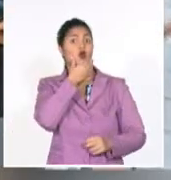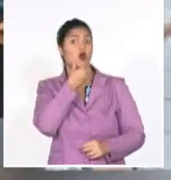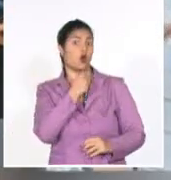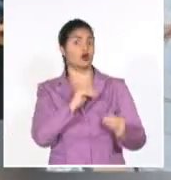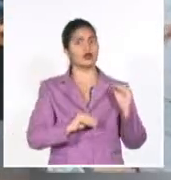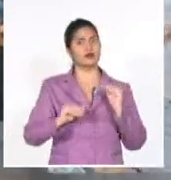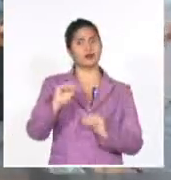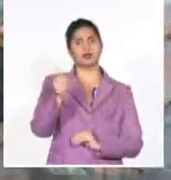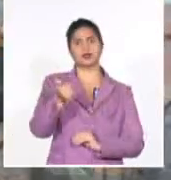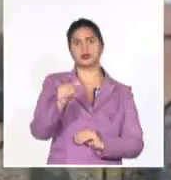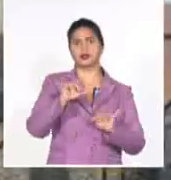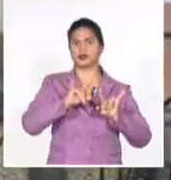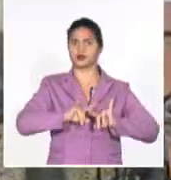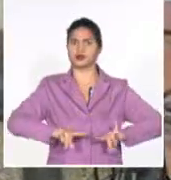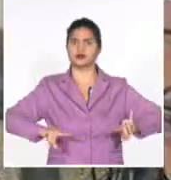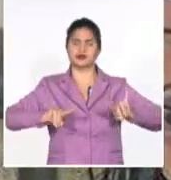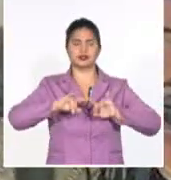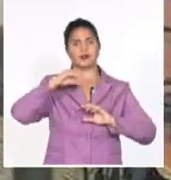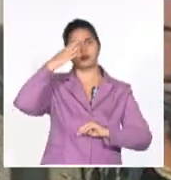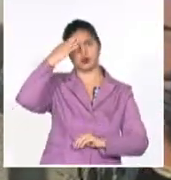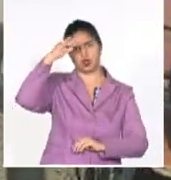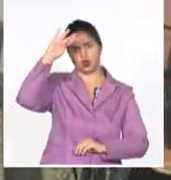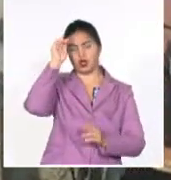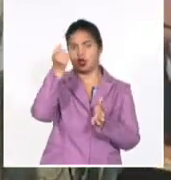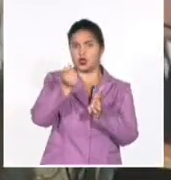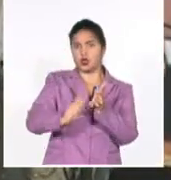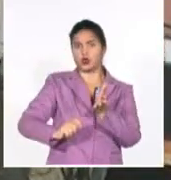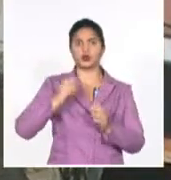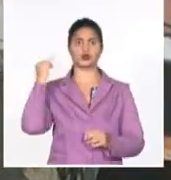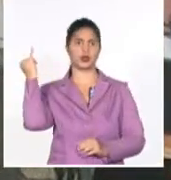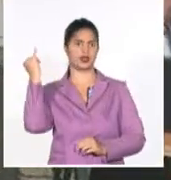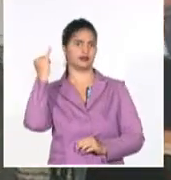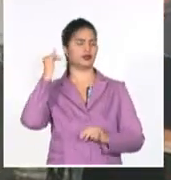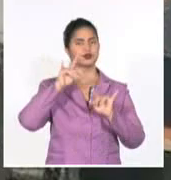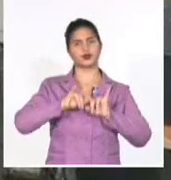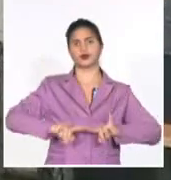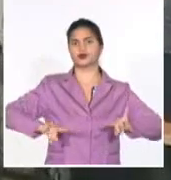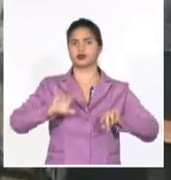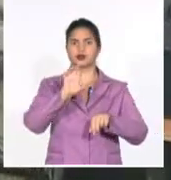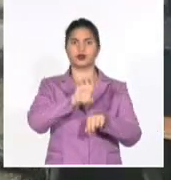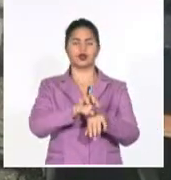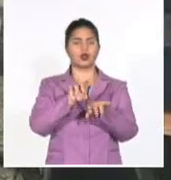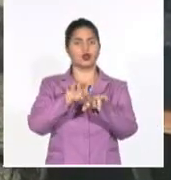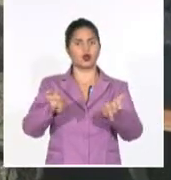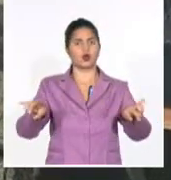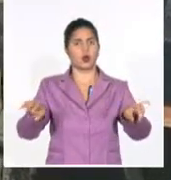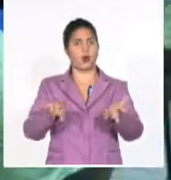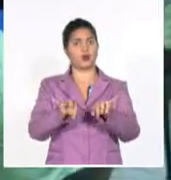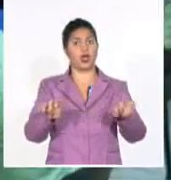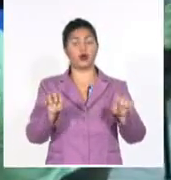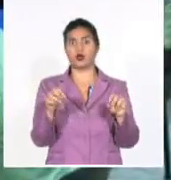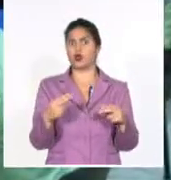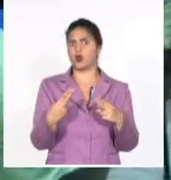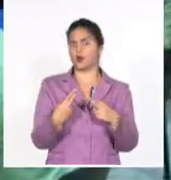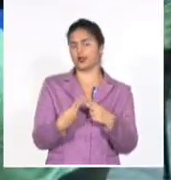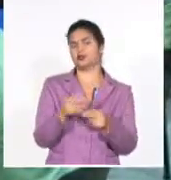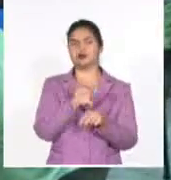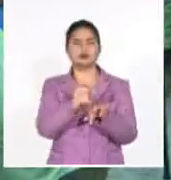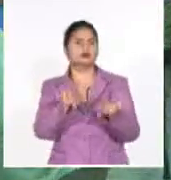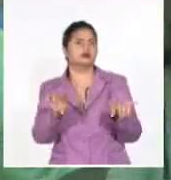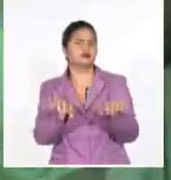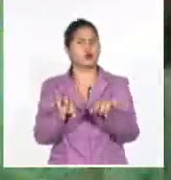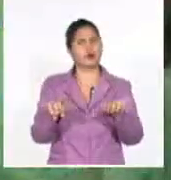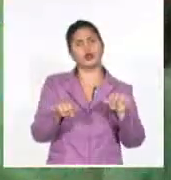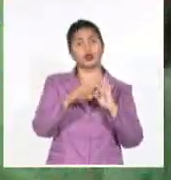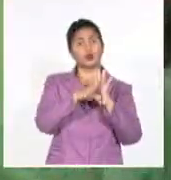universidades del país. El Concurso Internacional Universitario de Programación es una competencia de programación de computadoras que se